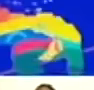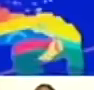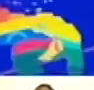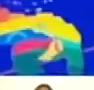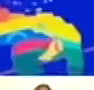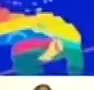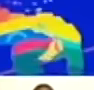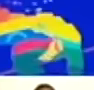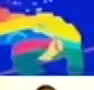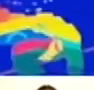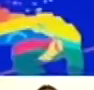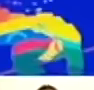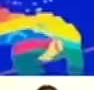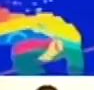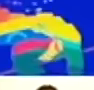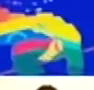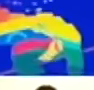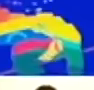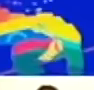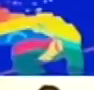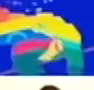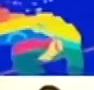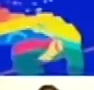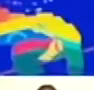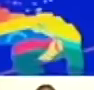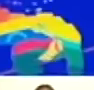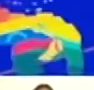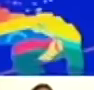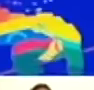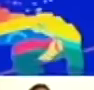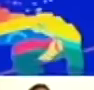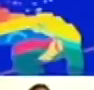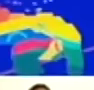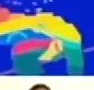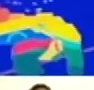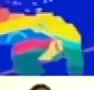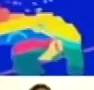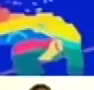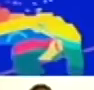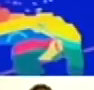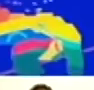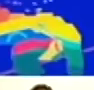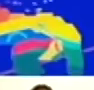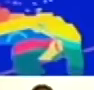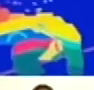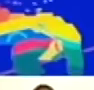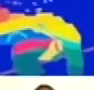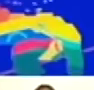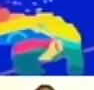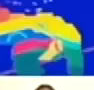Así es. Y entonces nosotros a lo nuestro, ¿verdad?